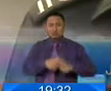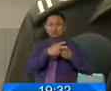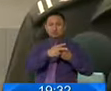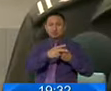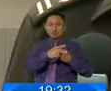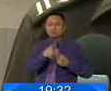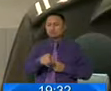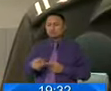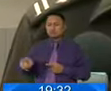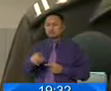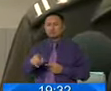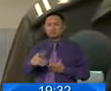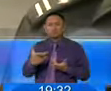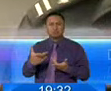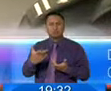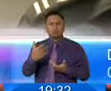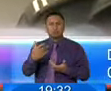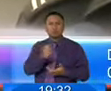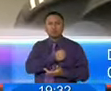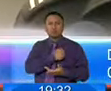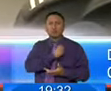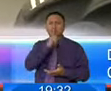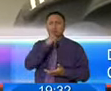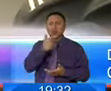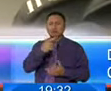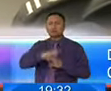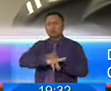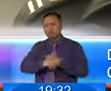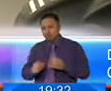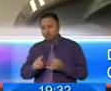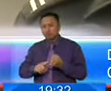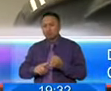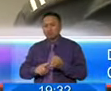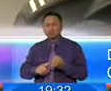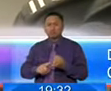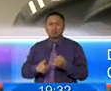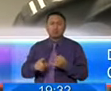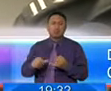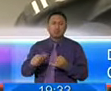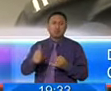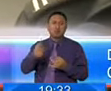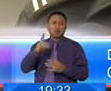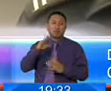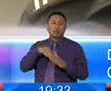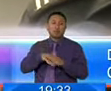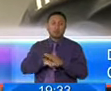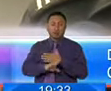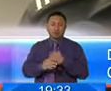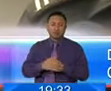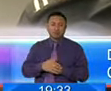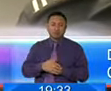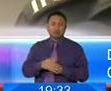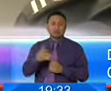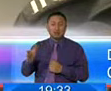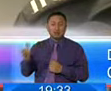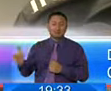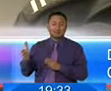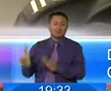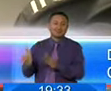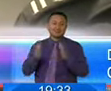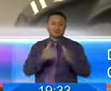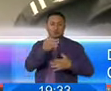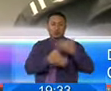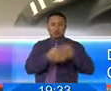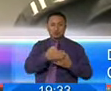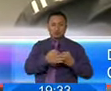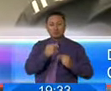determinar exactamente de qué se trata, si fue un robo o es contrabando. Eso ya es una situación judicial en la cual se